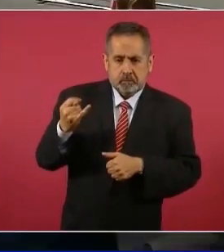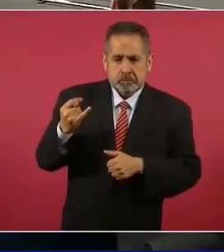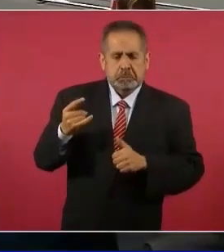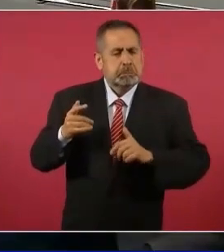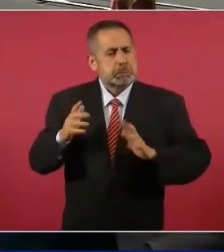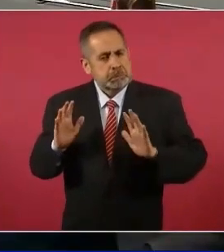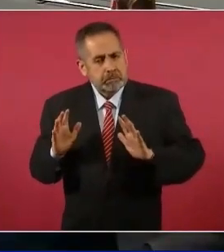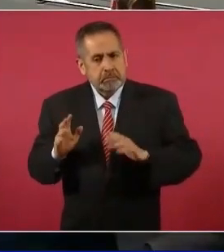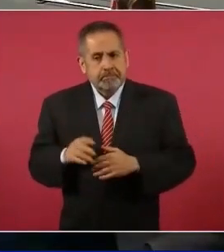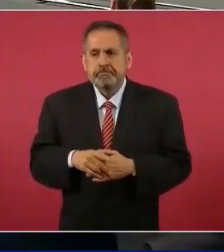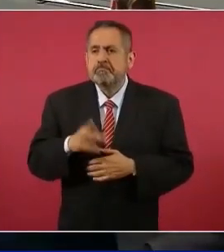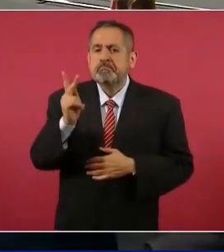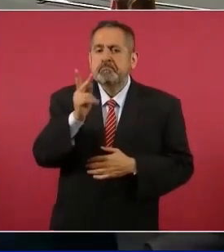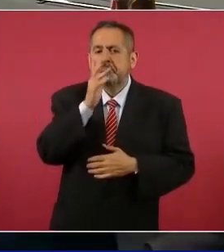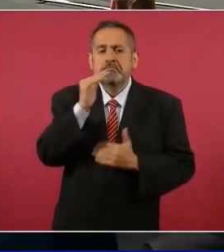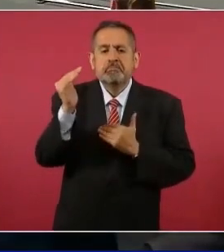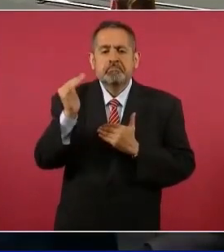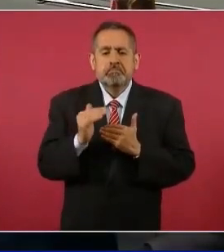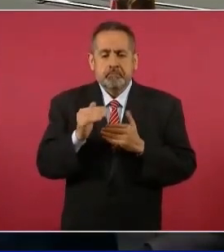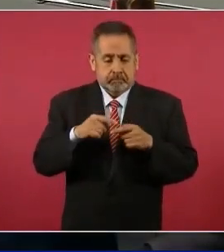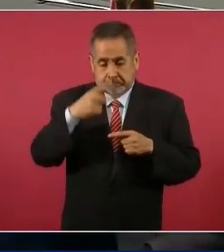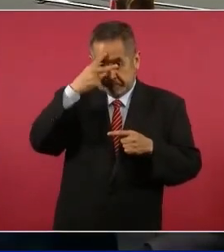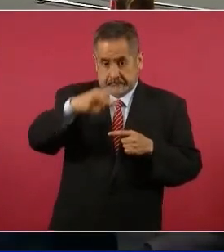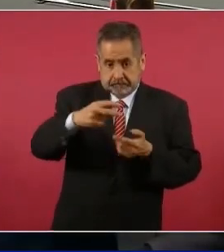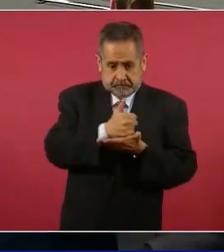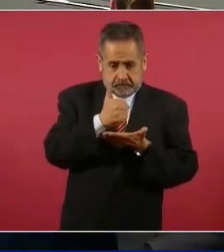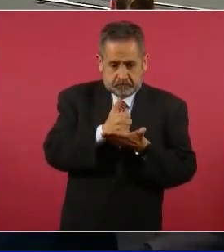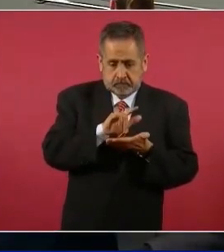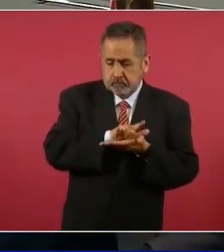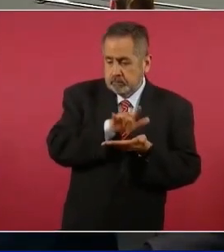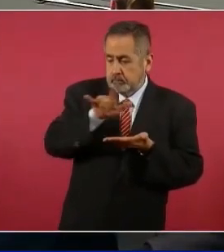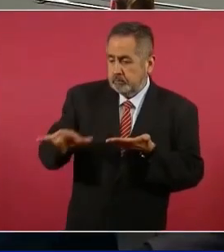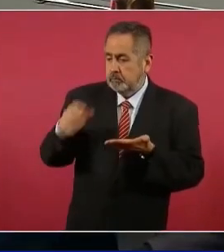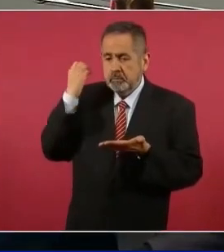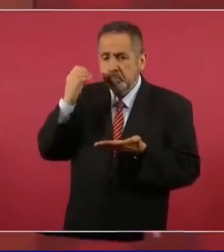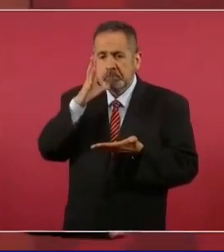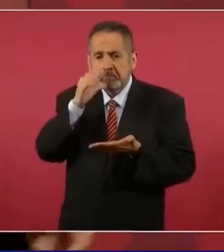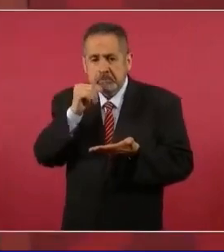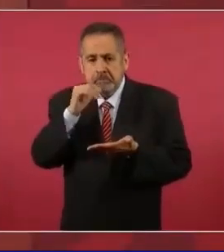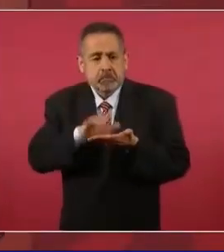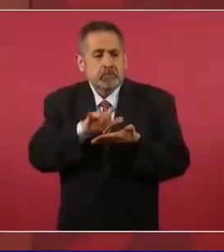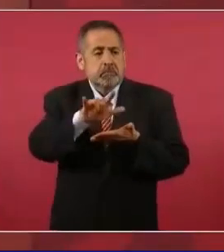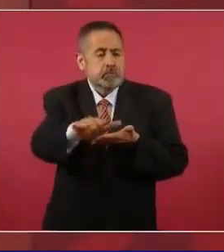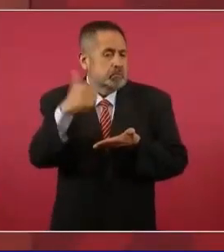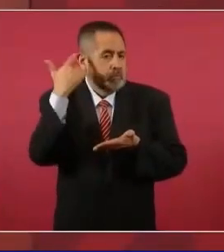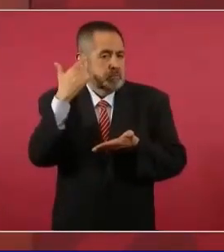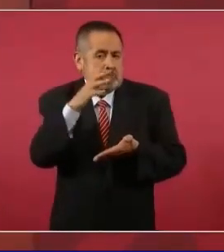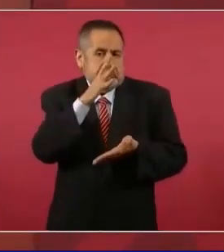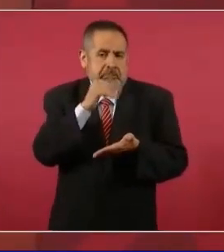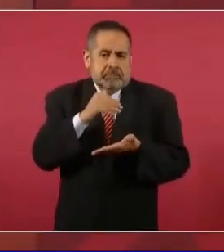pero no se puede volar de México a Oaxaca ni de México a Guadalajara.